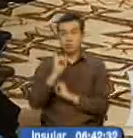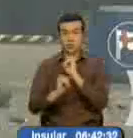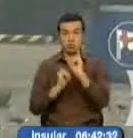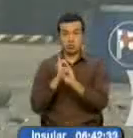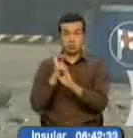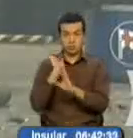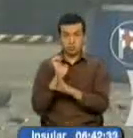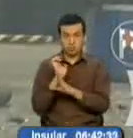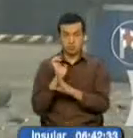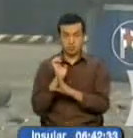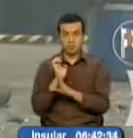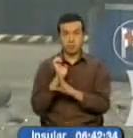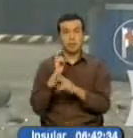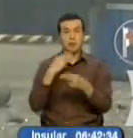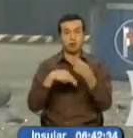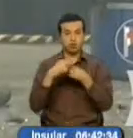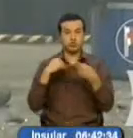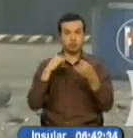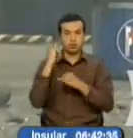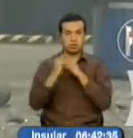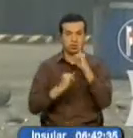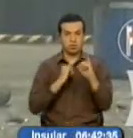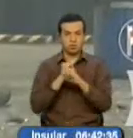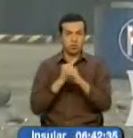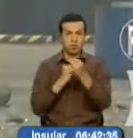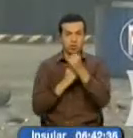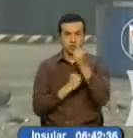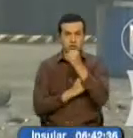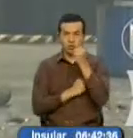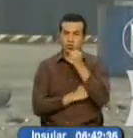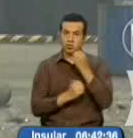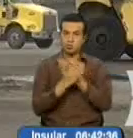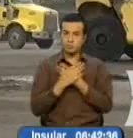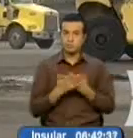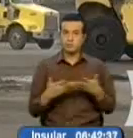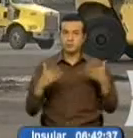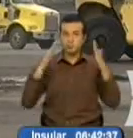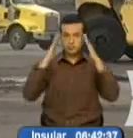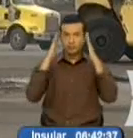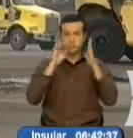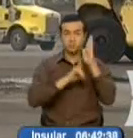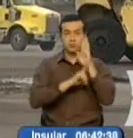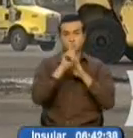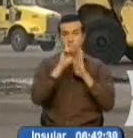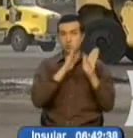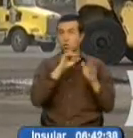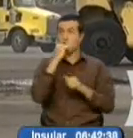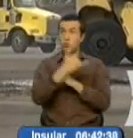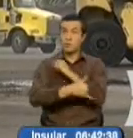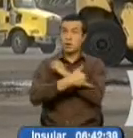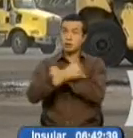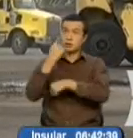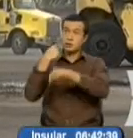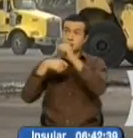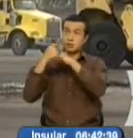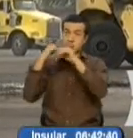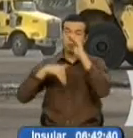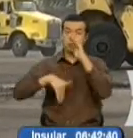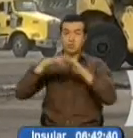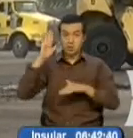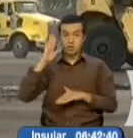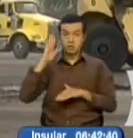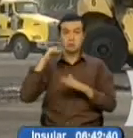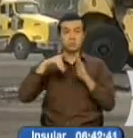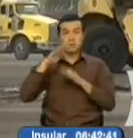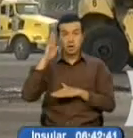Ecuador. En comercio exterior, uno de los pilares de esa estructura temática se enfoca en desarrollar exportaciones de productos con valor agregado y